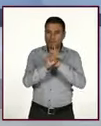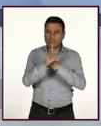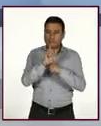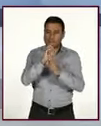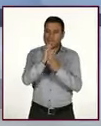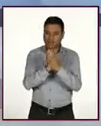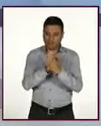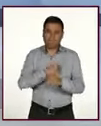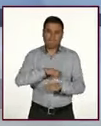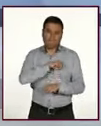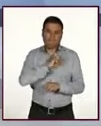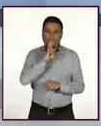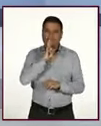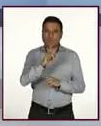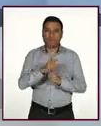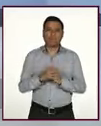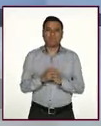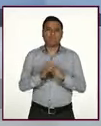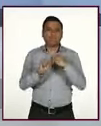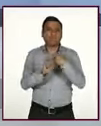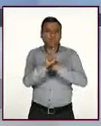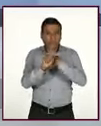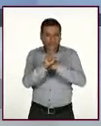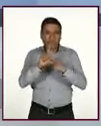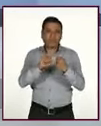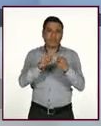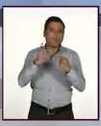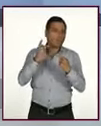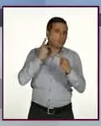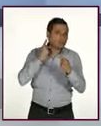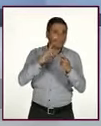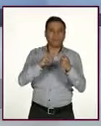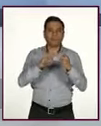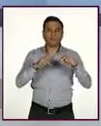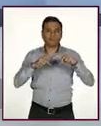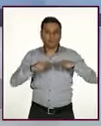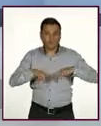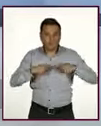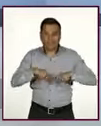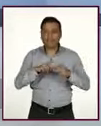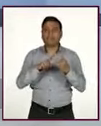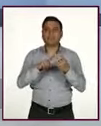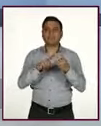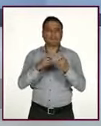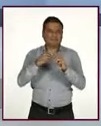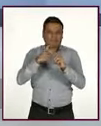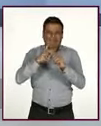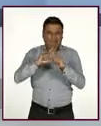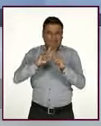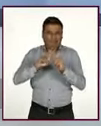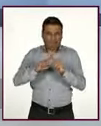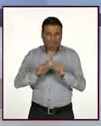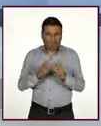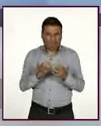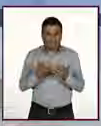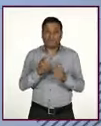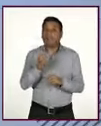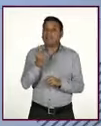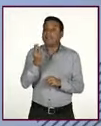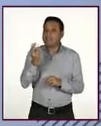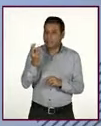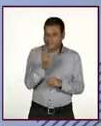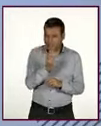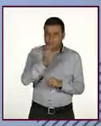Entonces, como estos problemas pueden ser políticos, pueden ser sociales, y desarrolla, pues, tener estrategias de